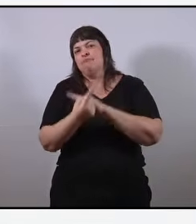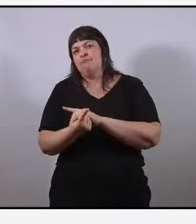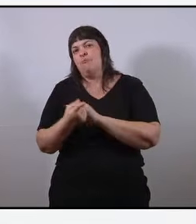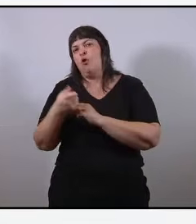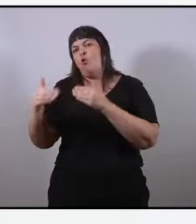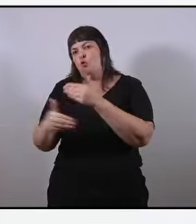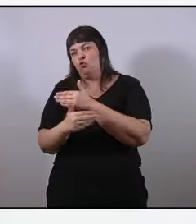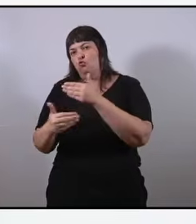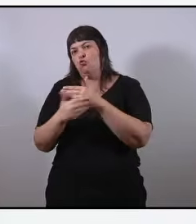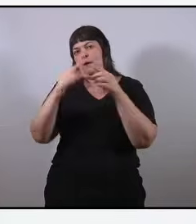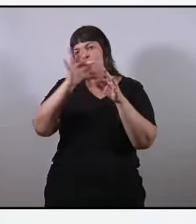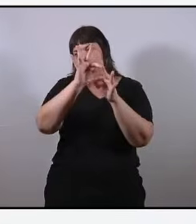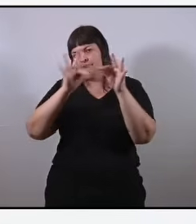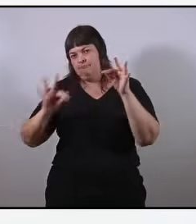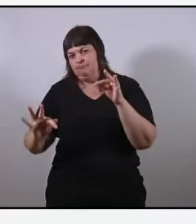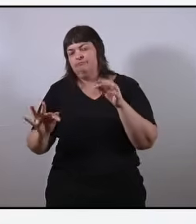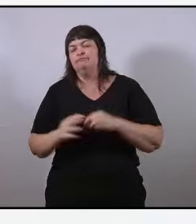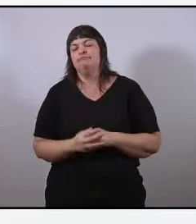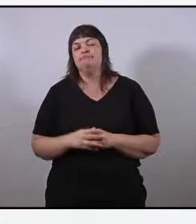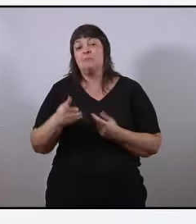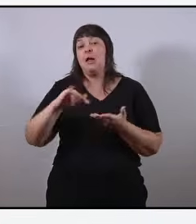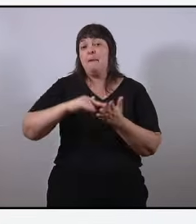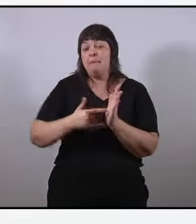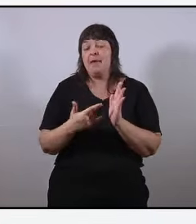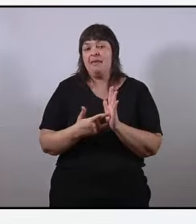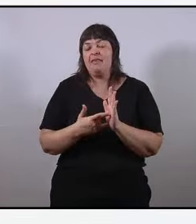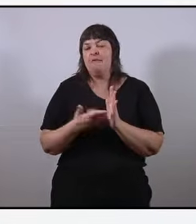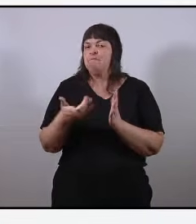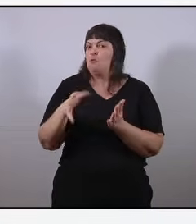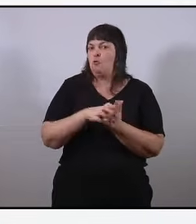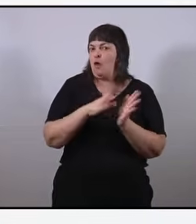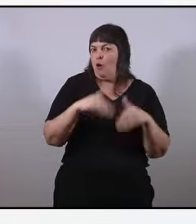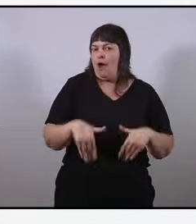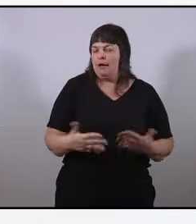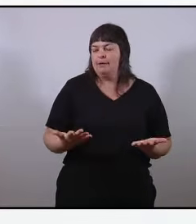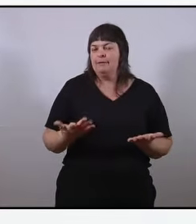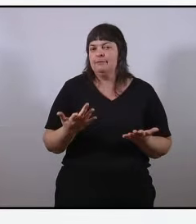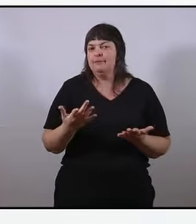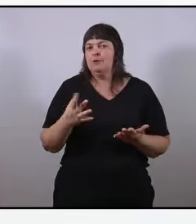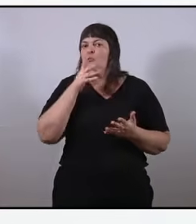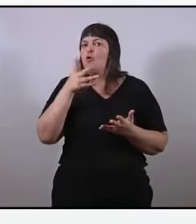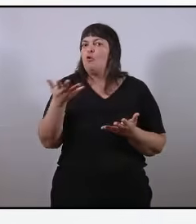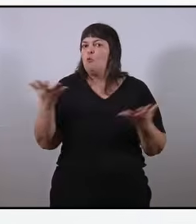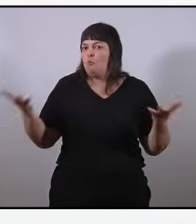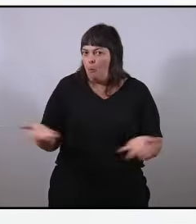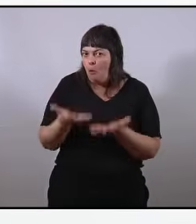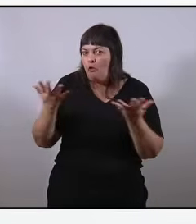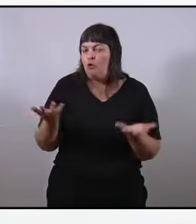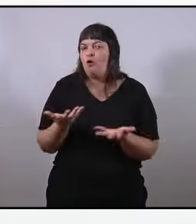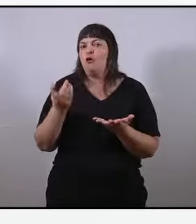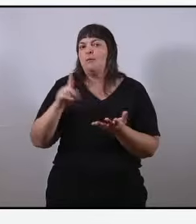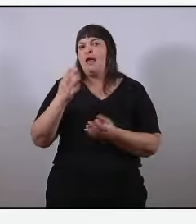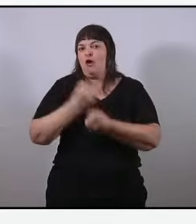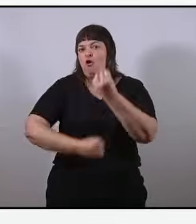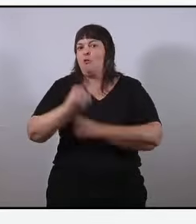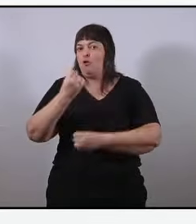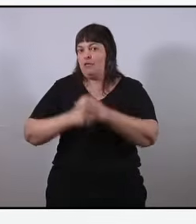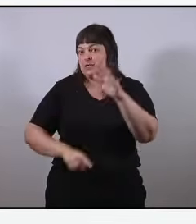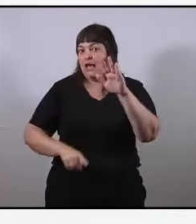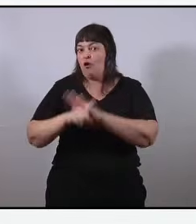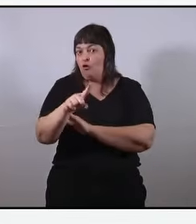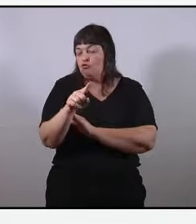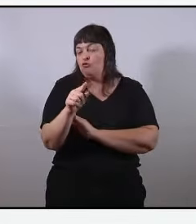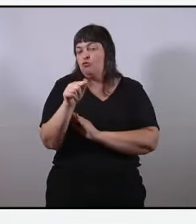de octubre. Se trata de una medida que sin duda servirá para esa promoción y ese desarrollo económico que